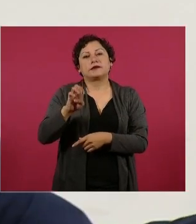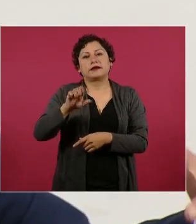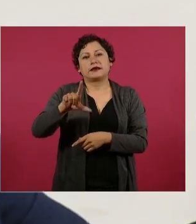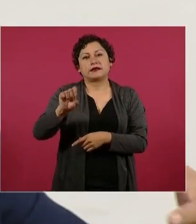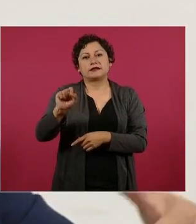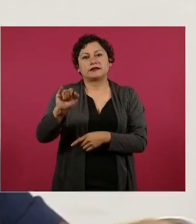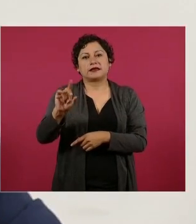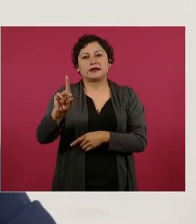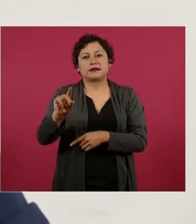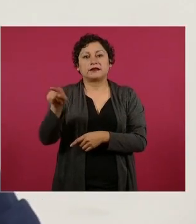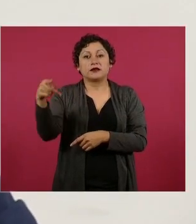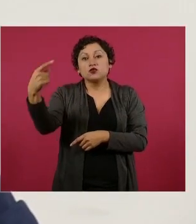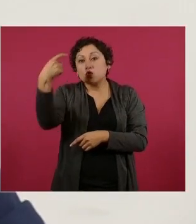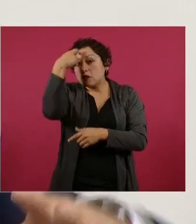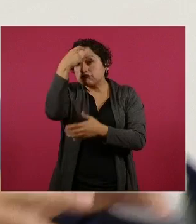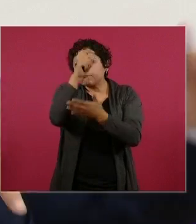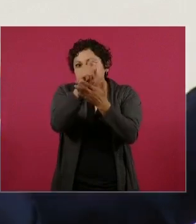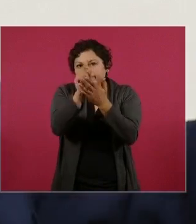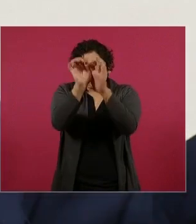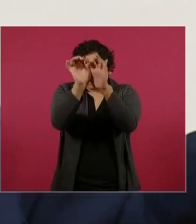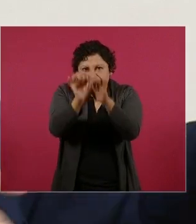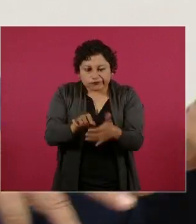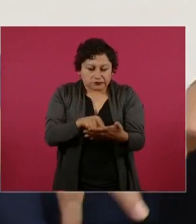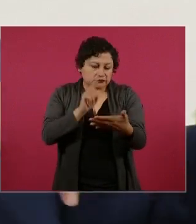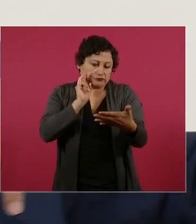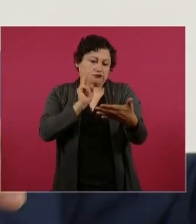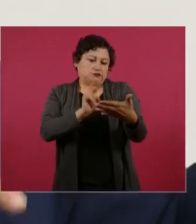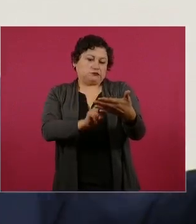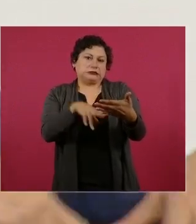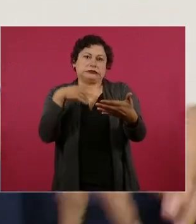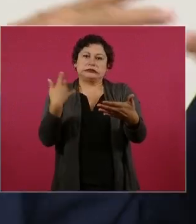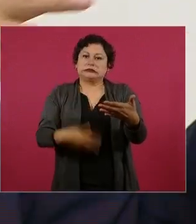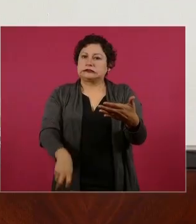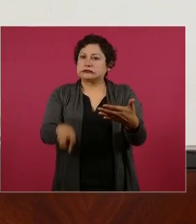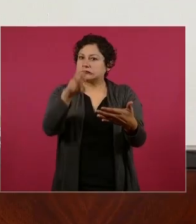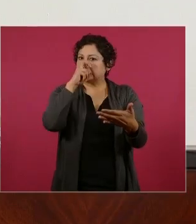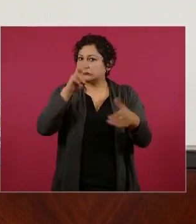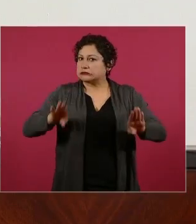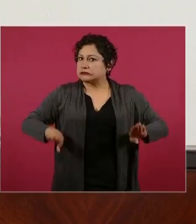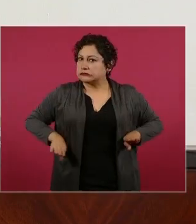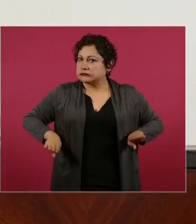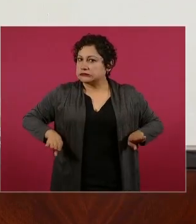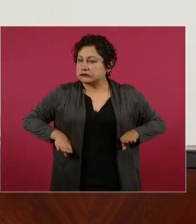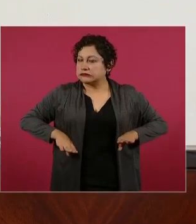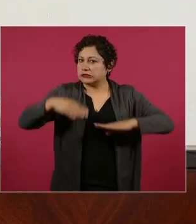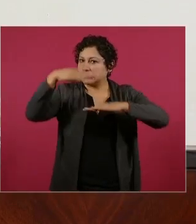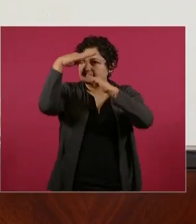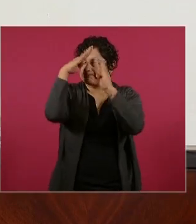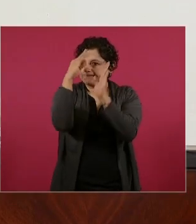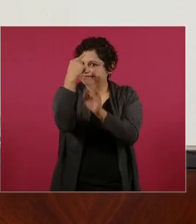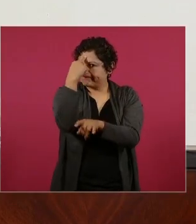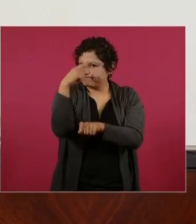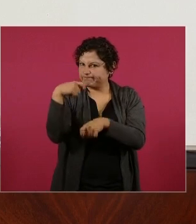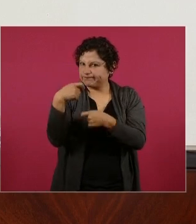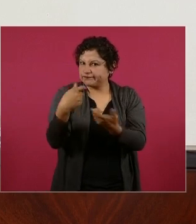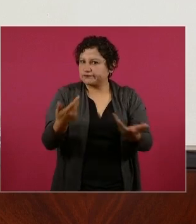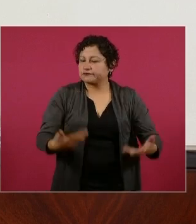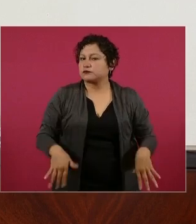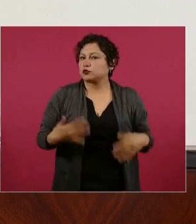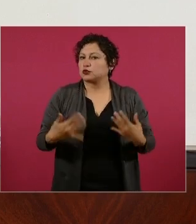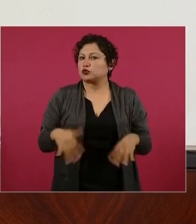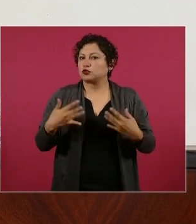muy conservador, así del corte de, bueno, es como el